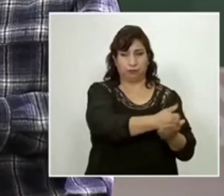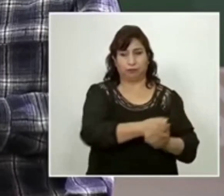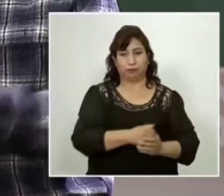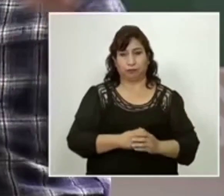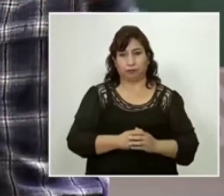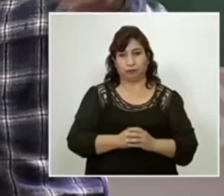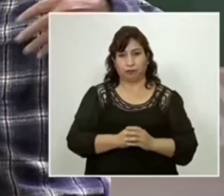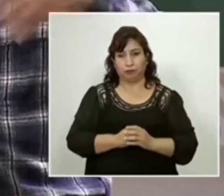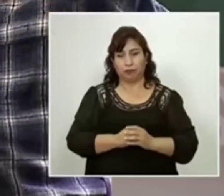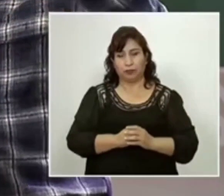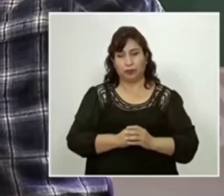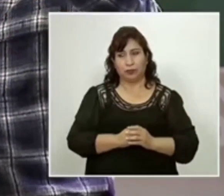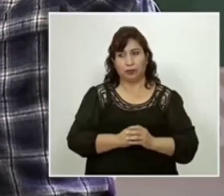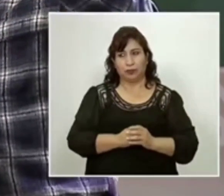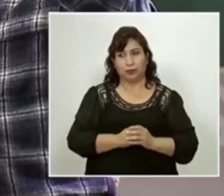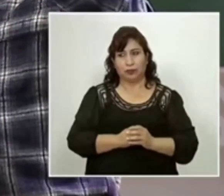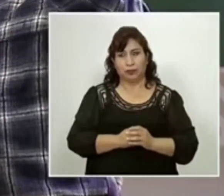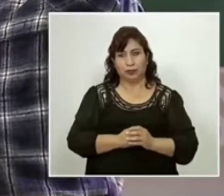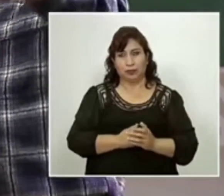que se les